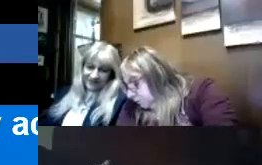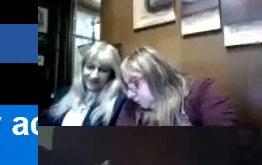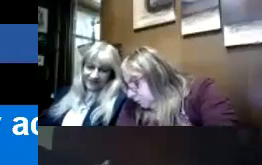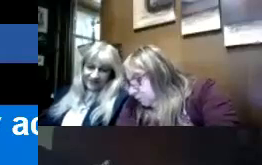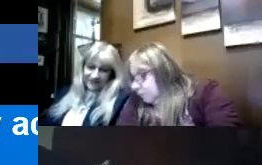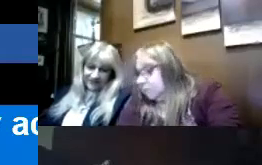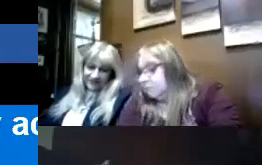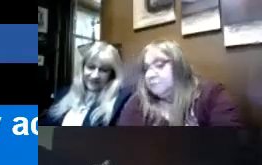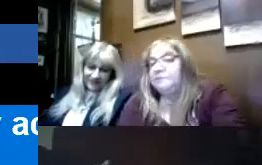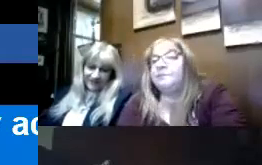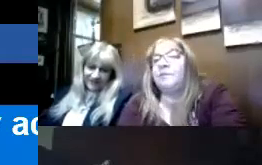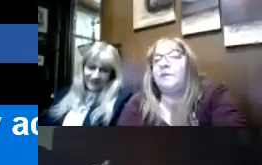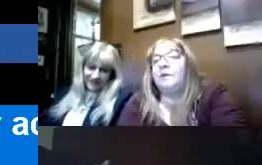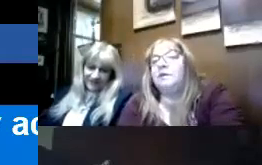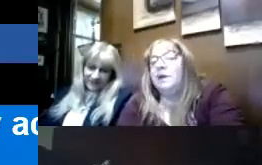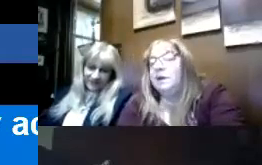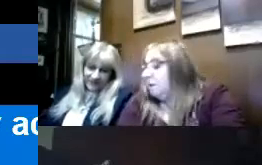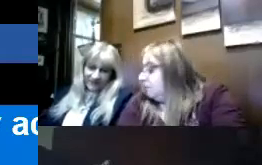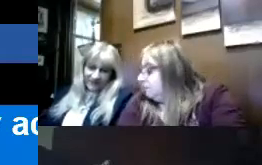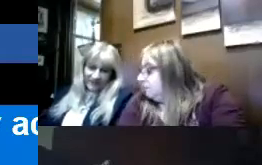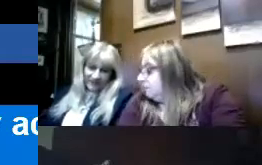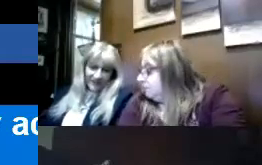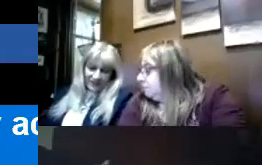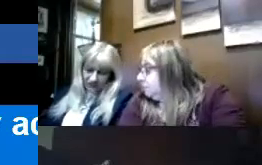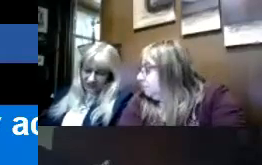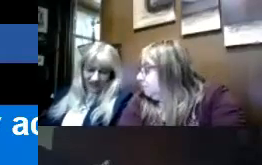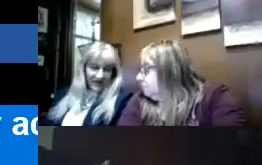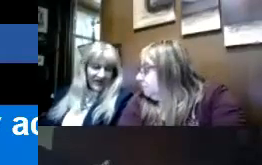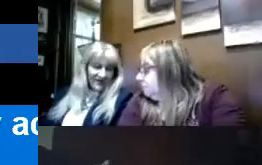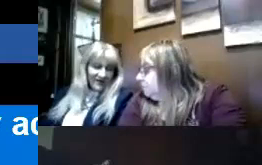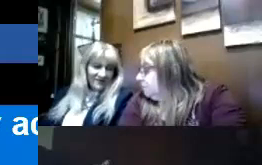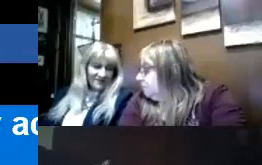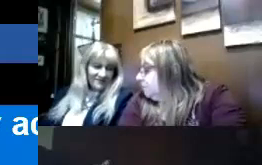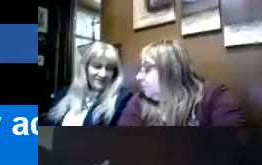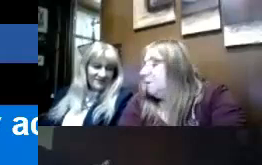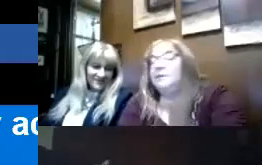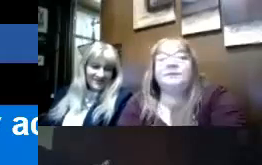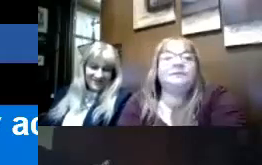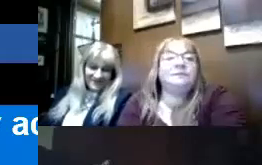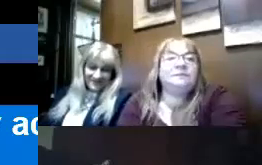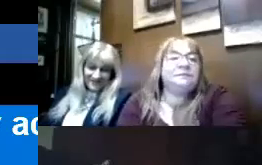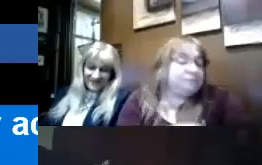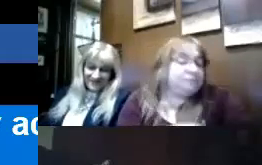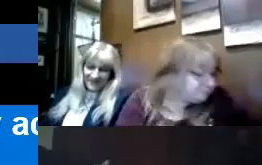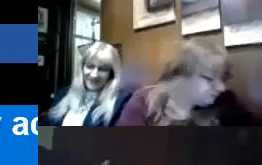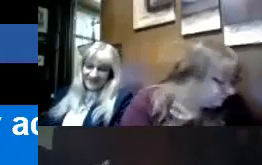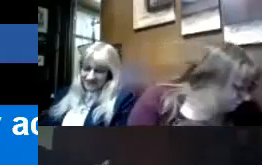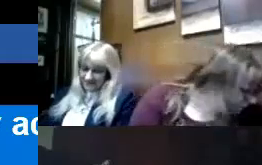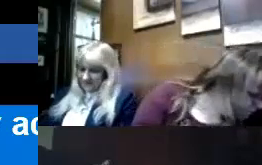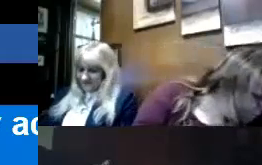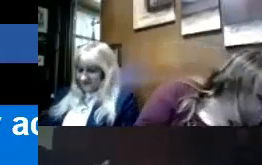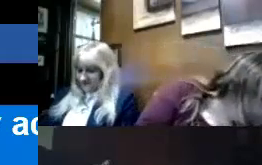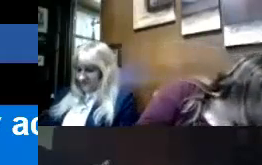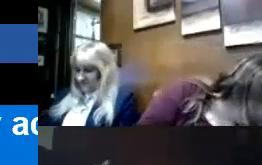antelación mayor a 48 horas a la realización del servicio, estando obligado a la transportista a entregar